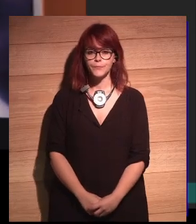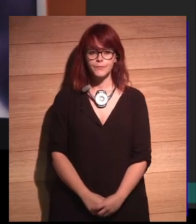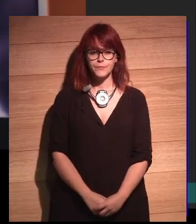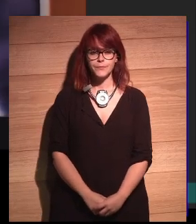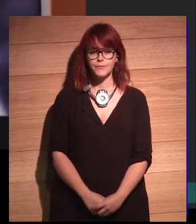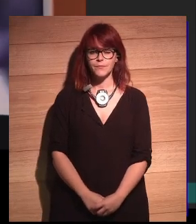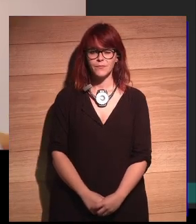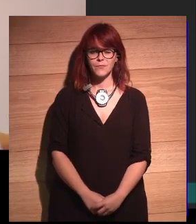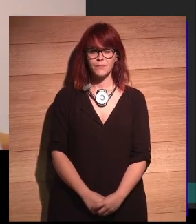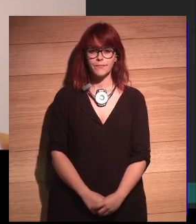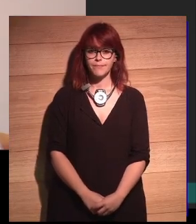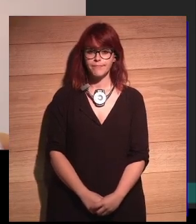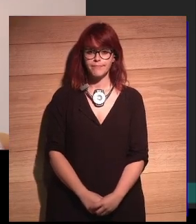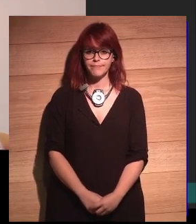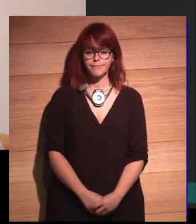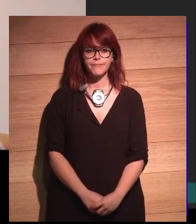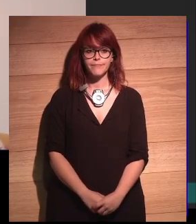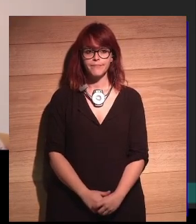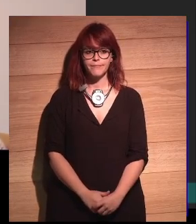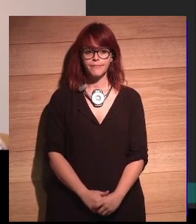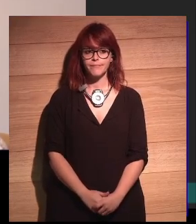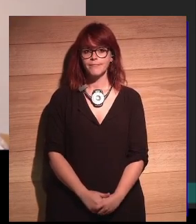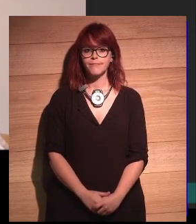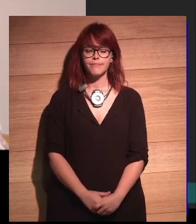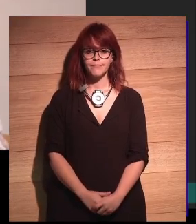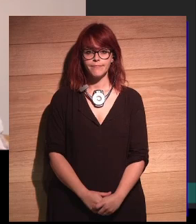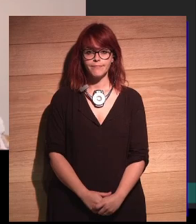People and things moving through space.